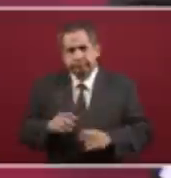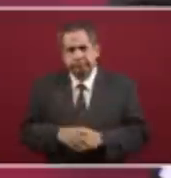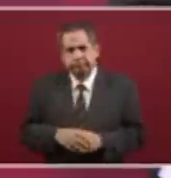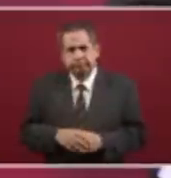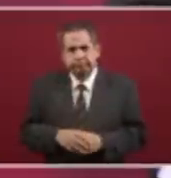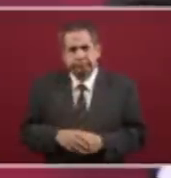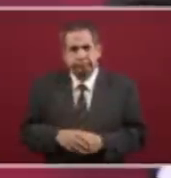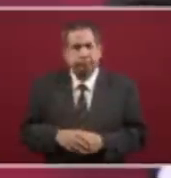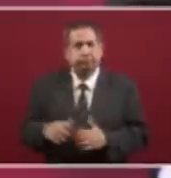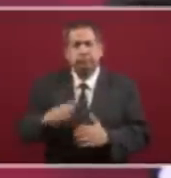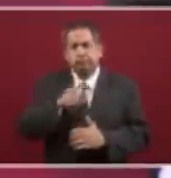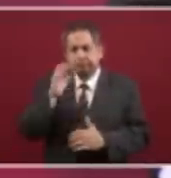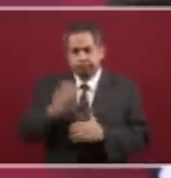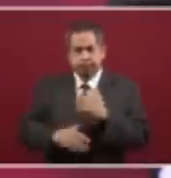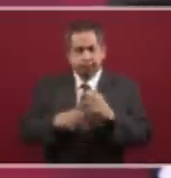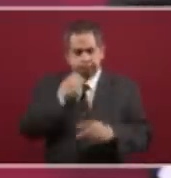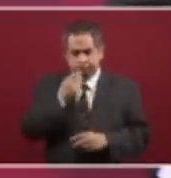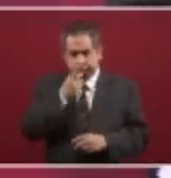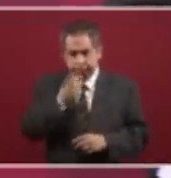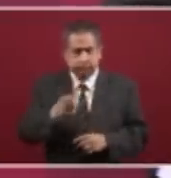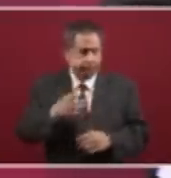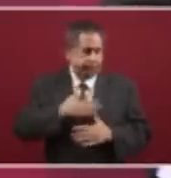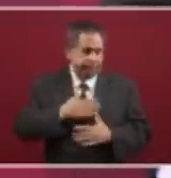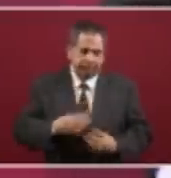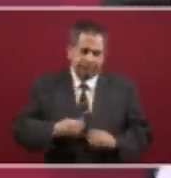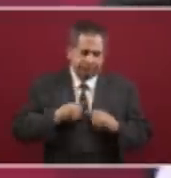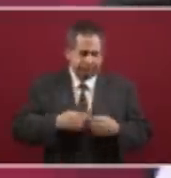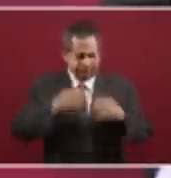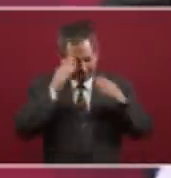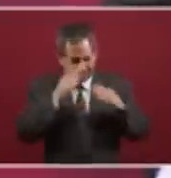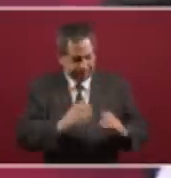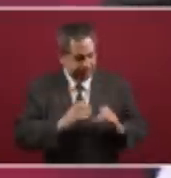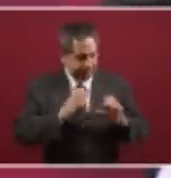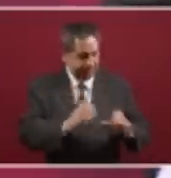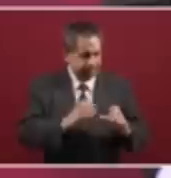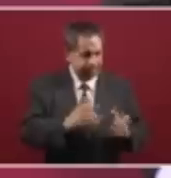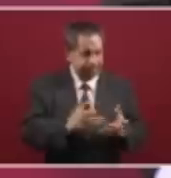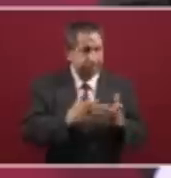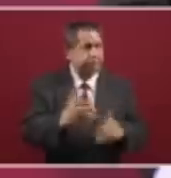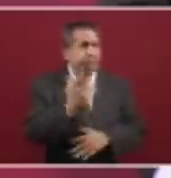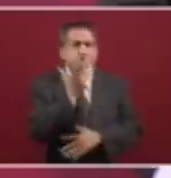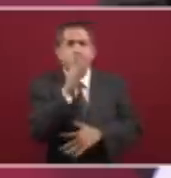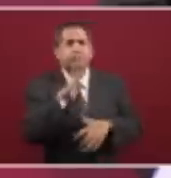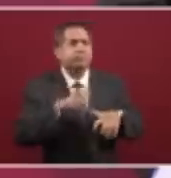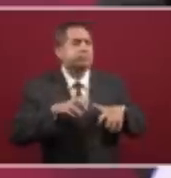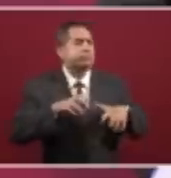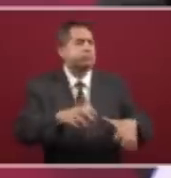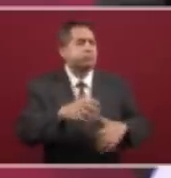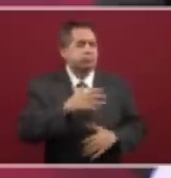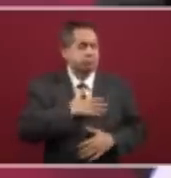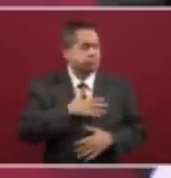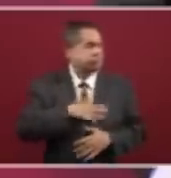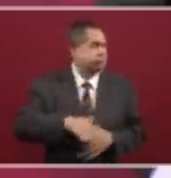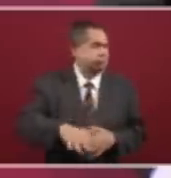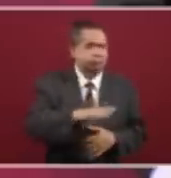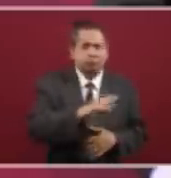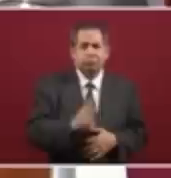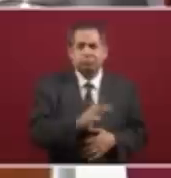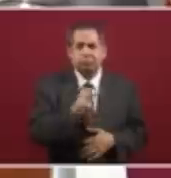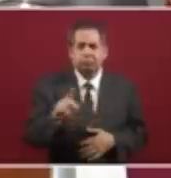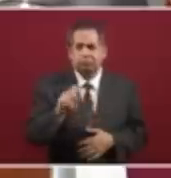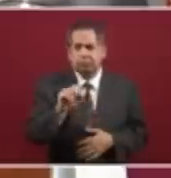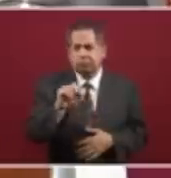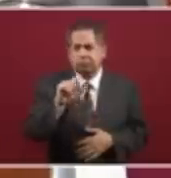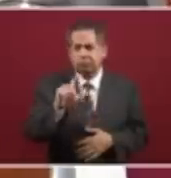terminar quiero decir que he dedicado toda mi vida a cuidar y velar los bosques y la tierra de mi querido salazar y lo